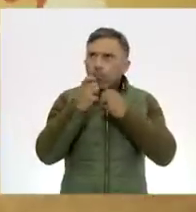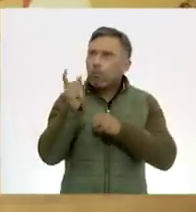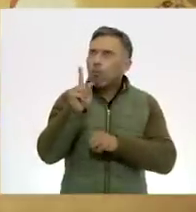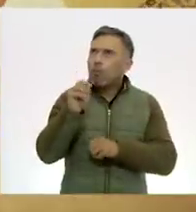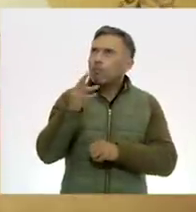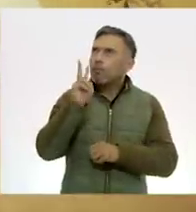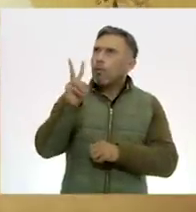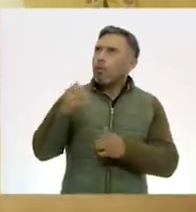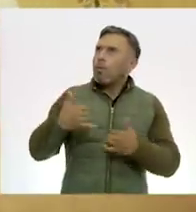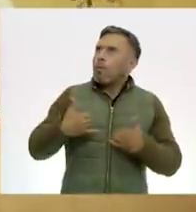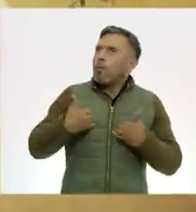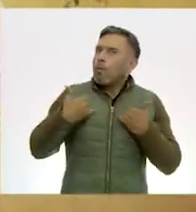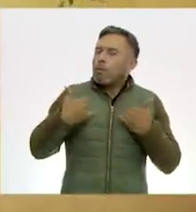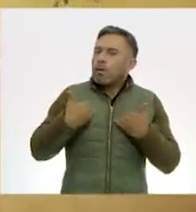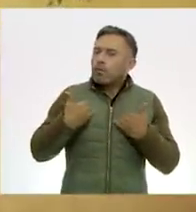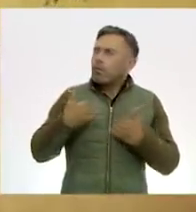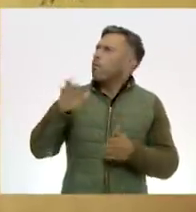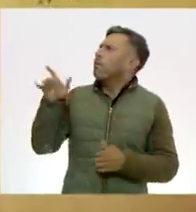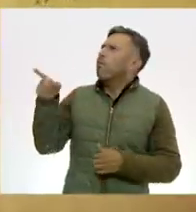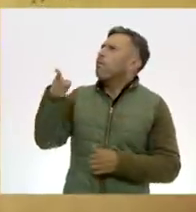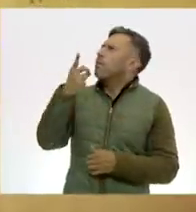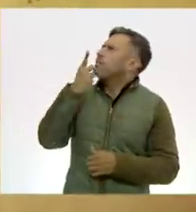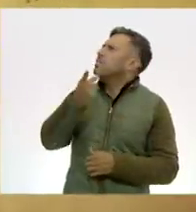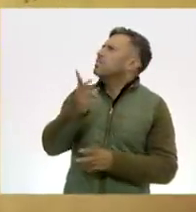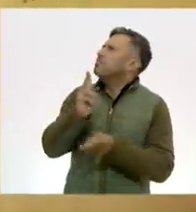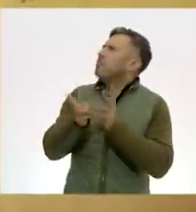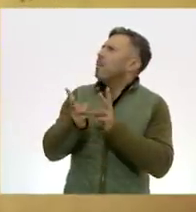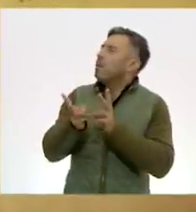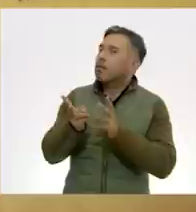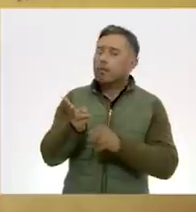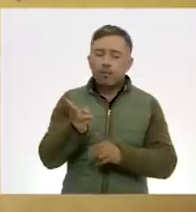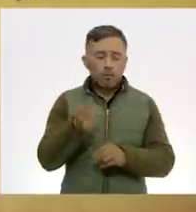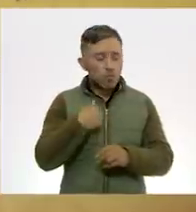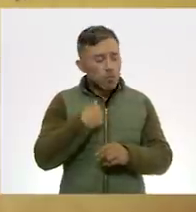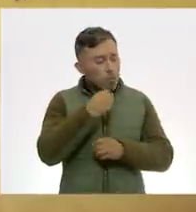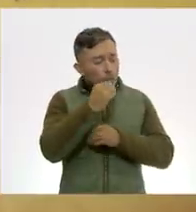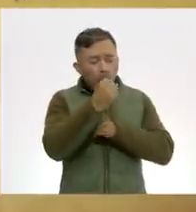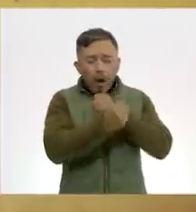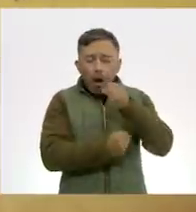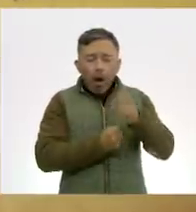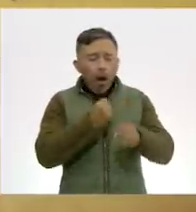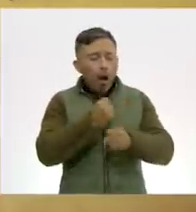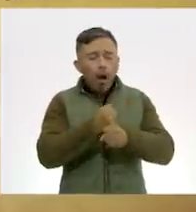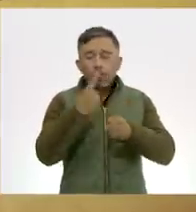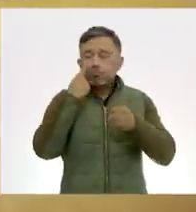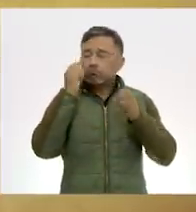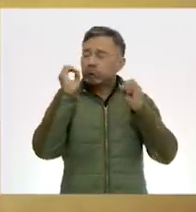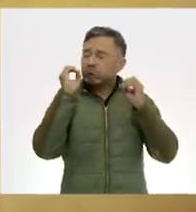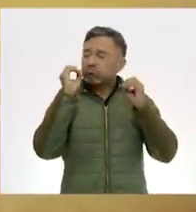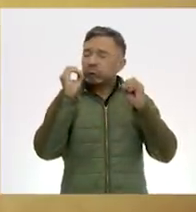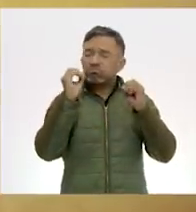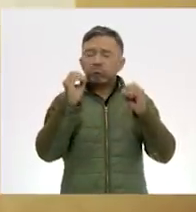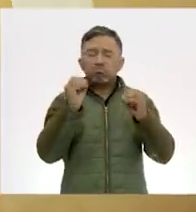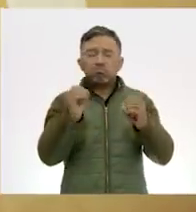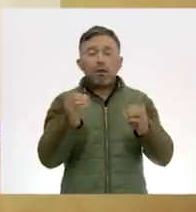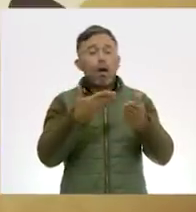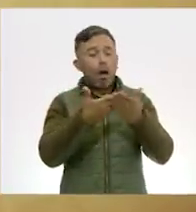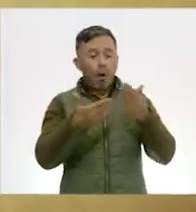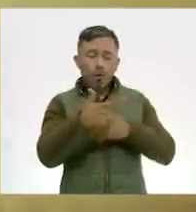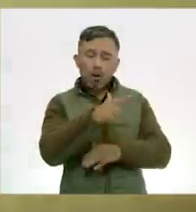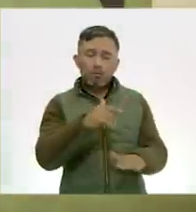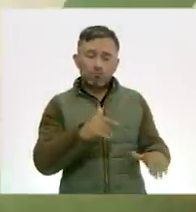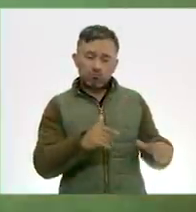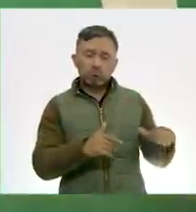Bash tunkuyalik, tene tsok uyuchtal mainwili. Tsoka mansi kuhabilo, le